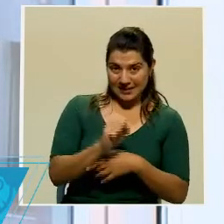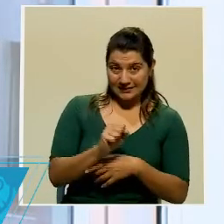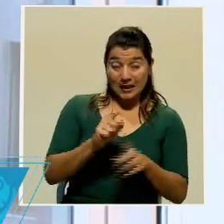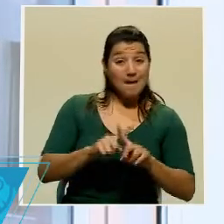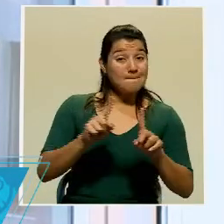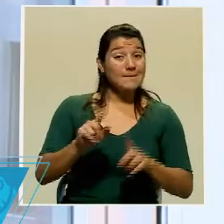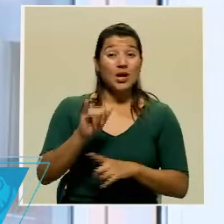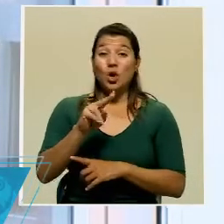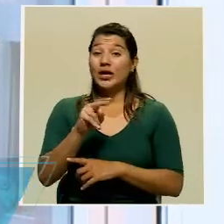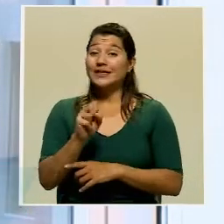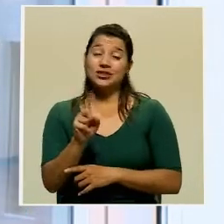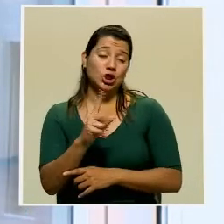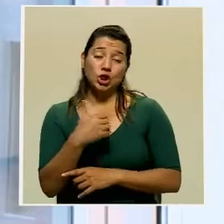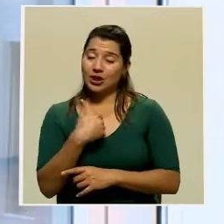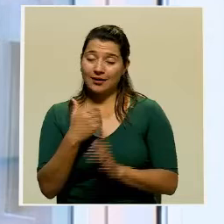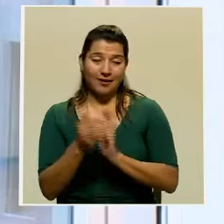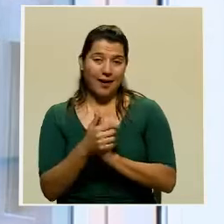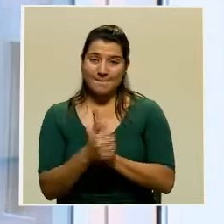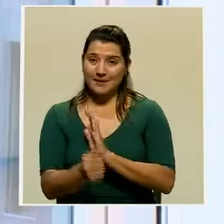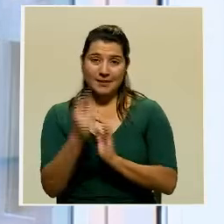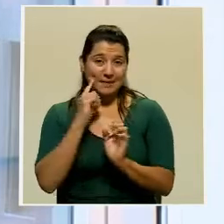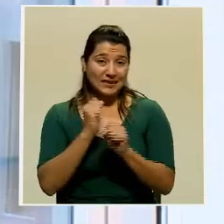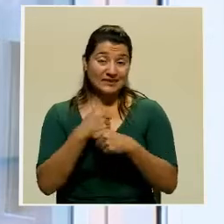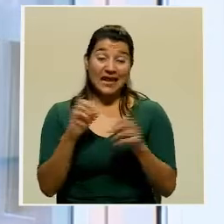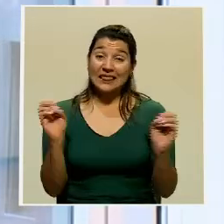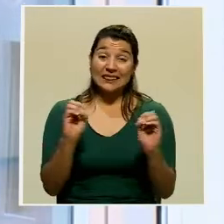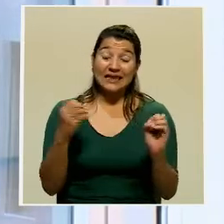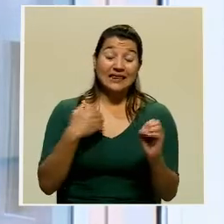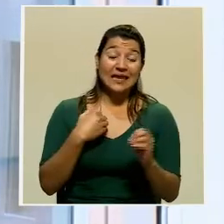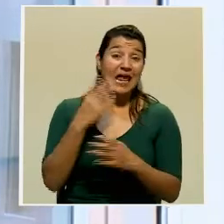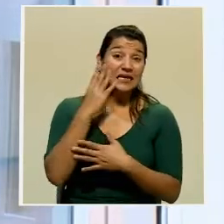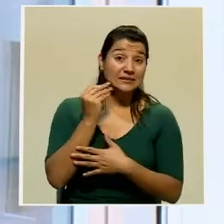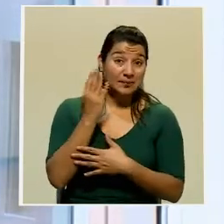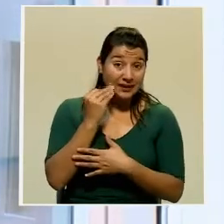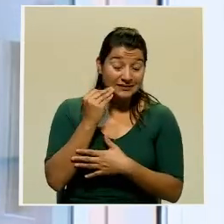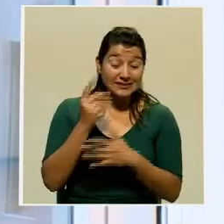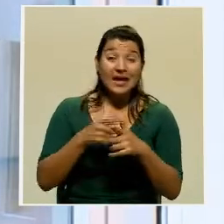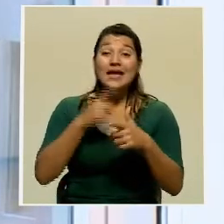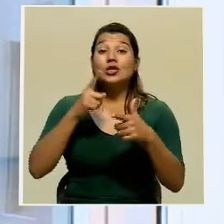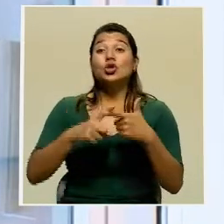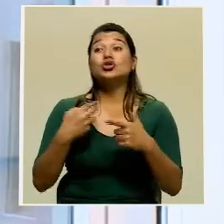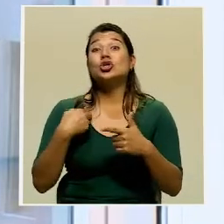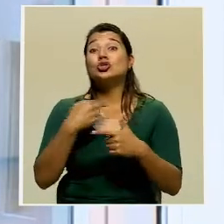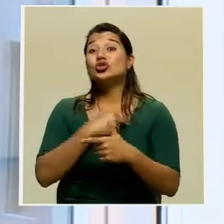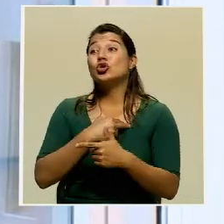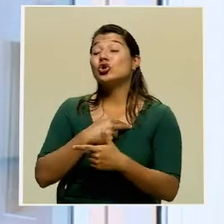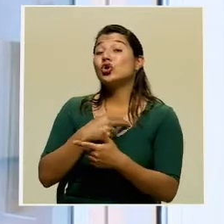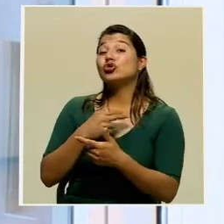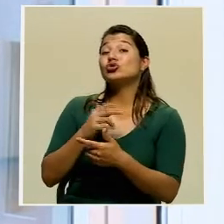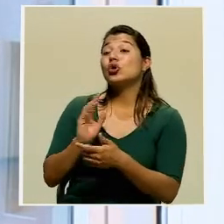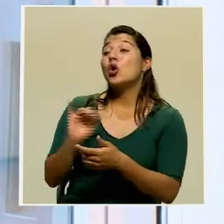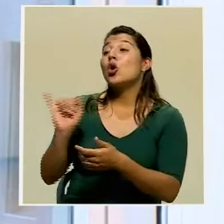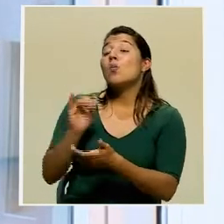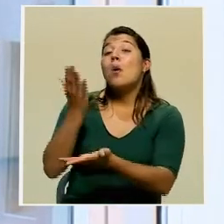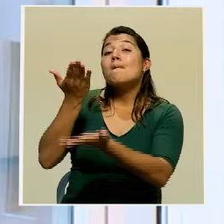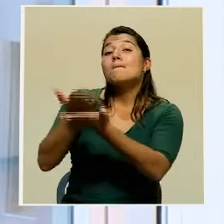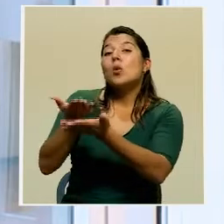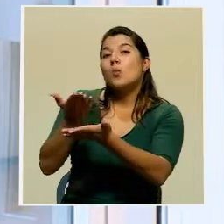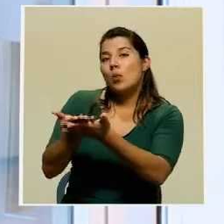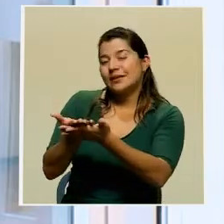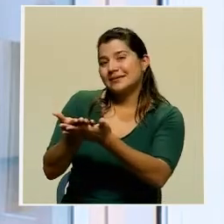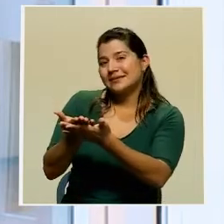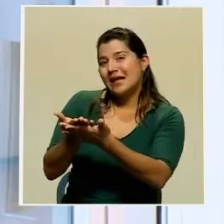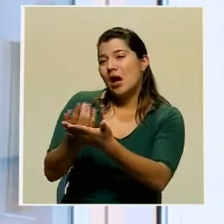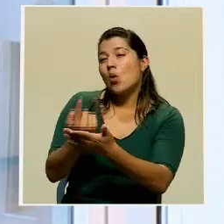esa capacidad, entonces, ni la experiencia en fideicomisos, por lo tanto, entonces se planteó como un programa dentro del Ministerio de Hacienda.